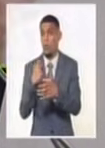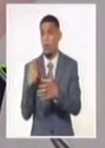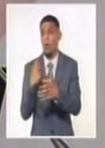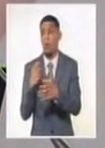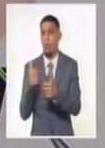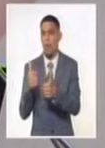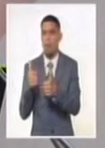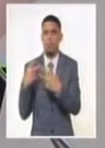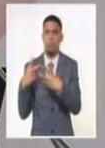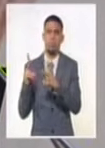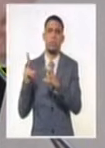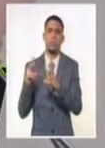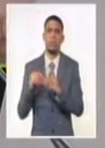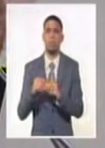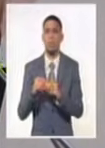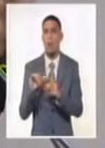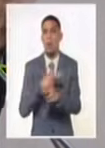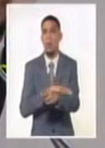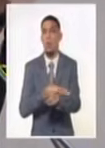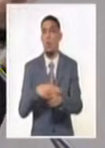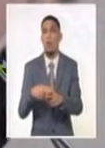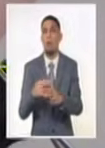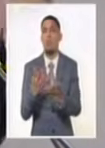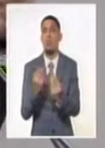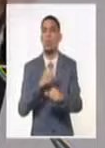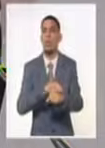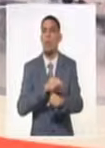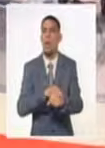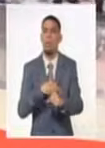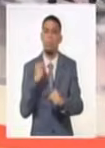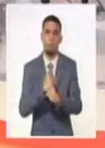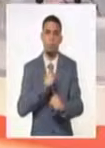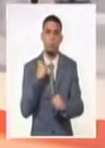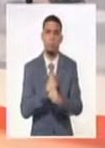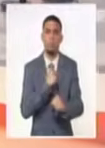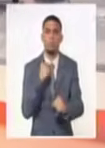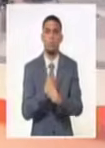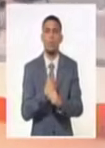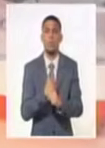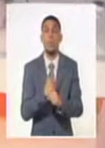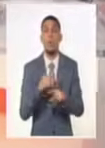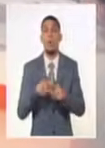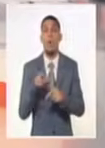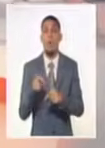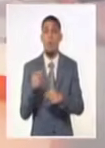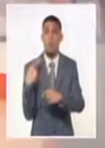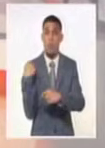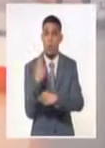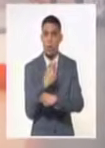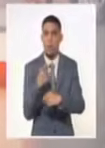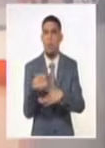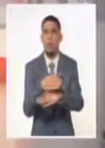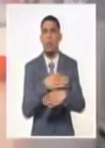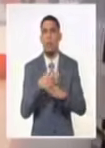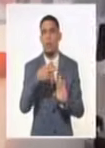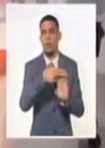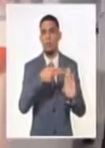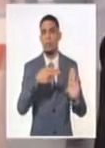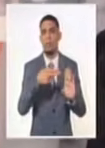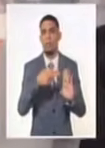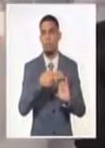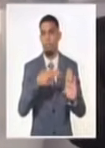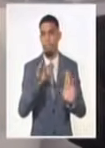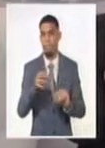con tremenda hoja de vida, que son profesores seminales en diferentes disciplinas y carreras que no tienen habilidades en el uso de las